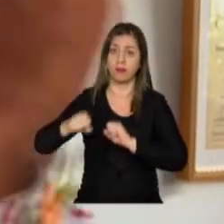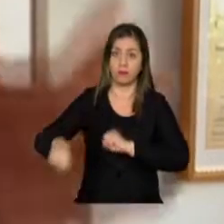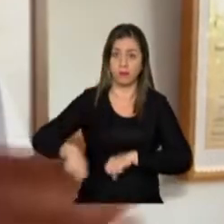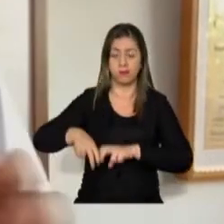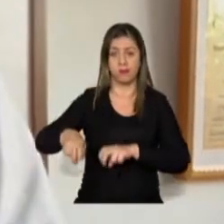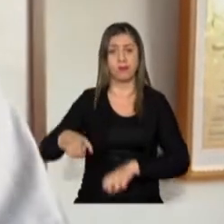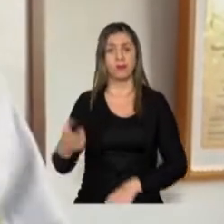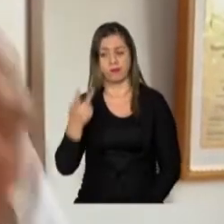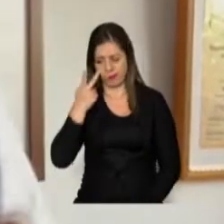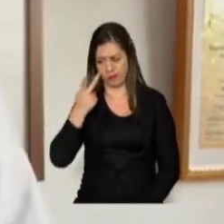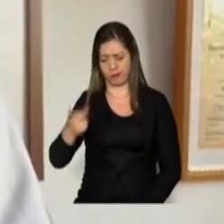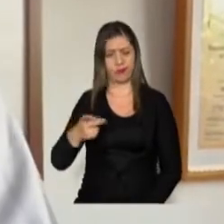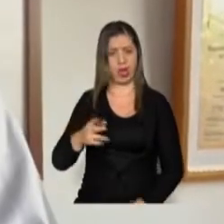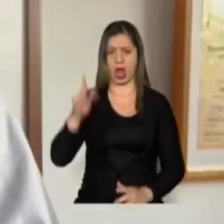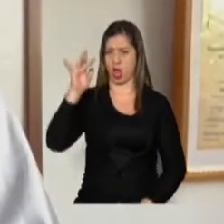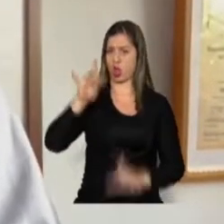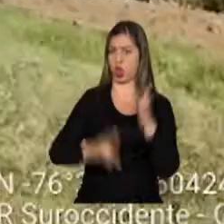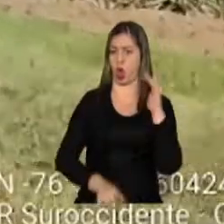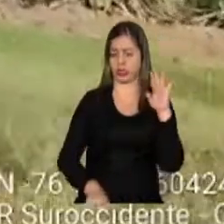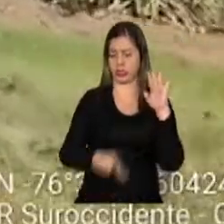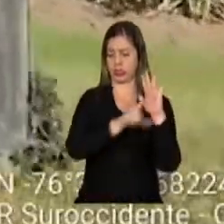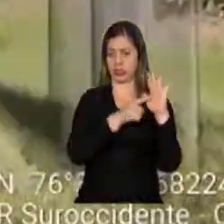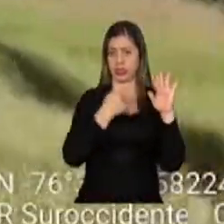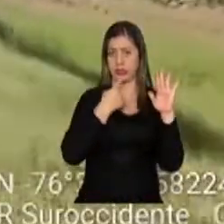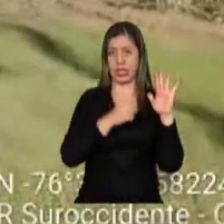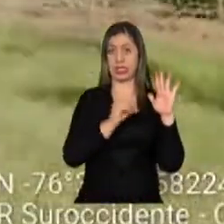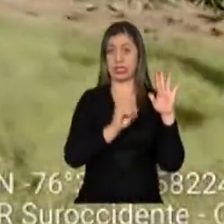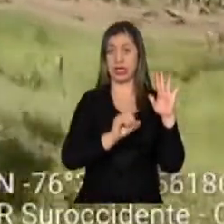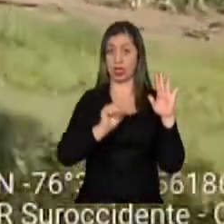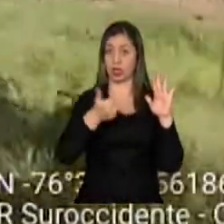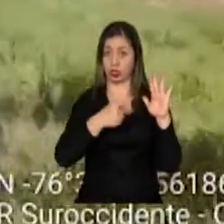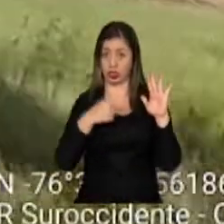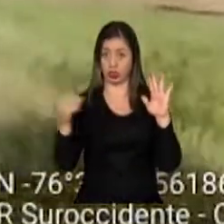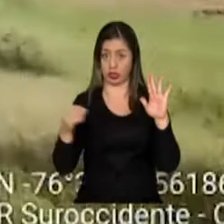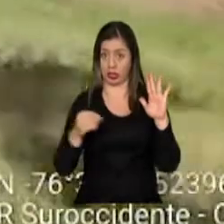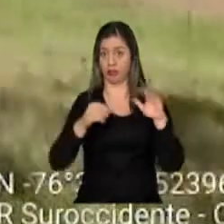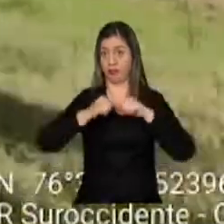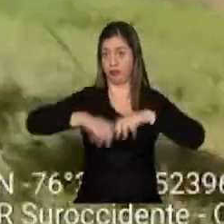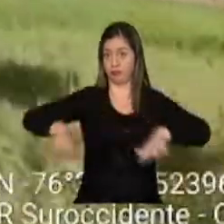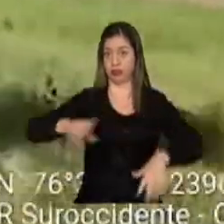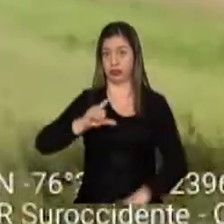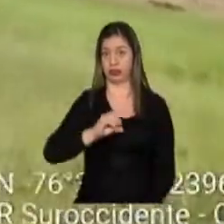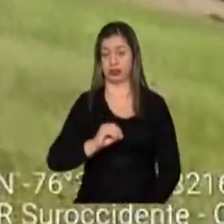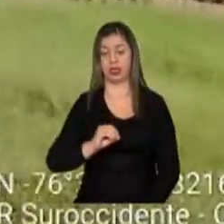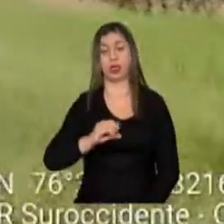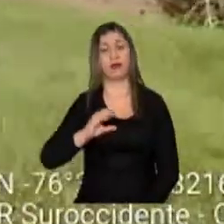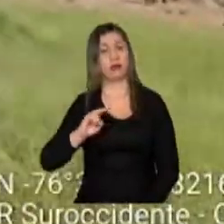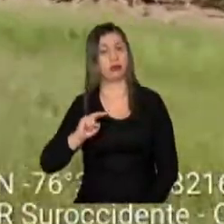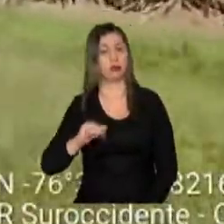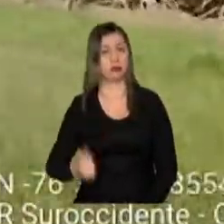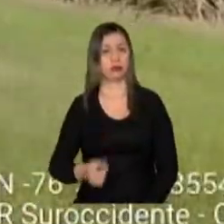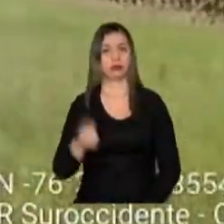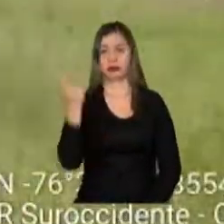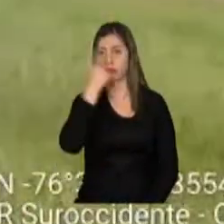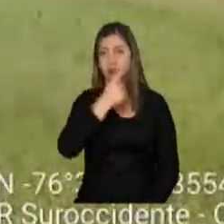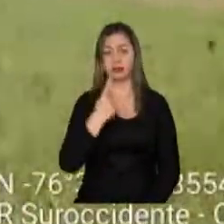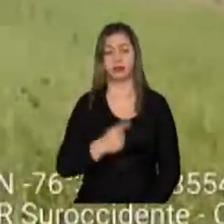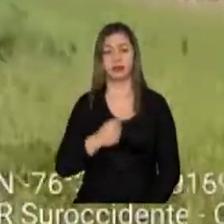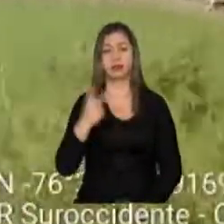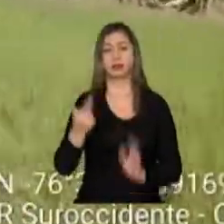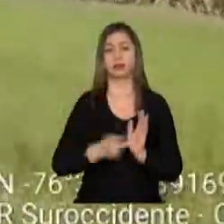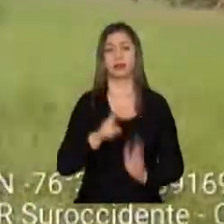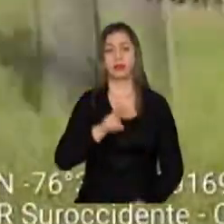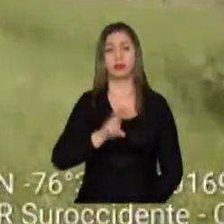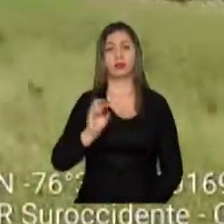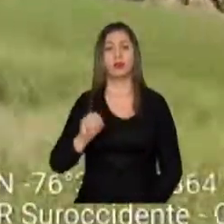esto está por fuera de la resolución 0100 que ha sacado la CBC. Desde septiembre del 2020 solo se encuentra permitido adelantar